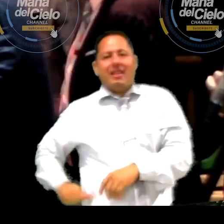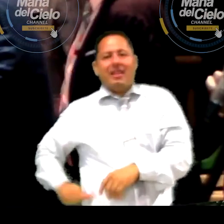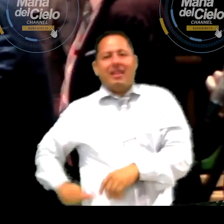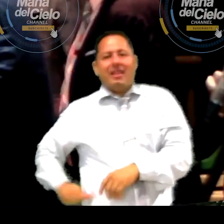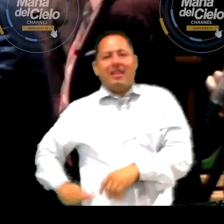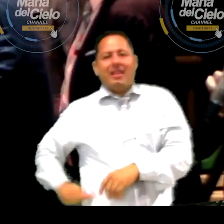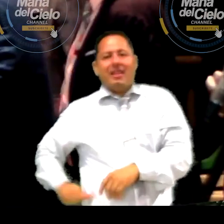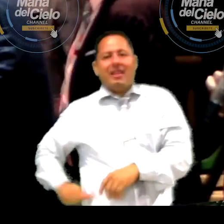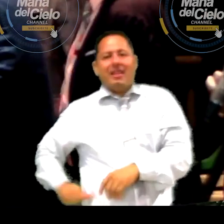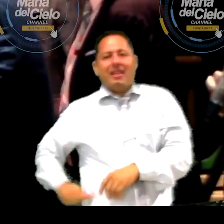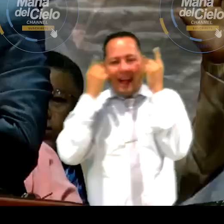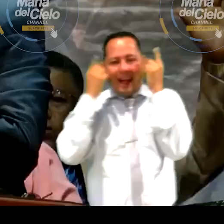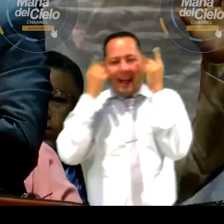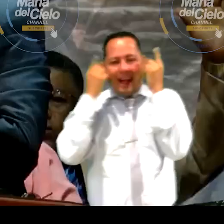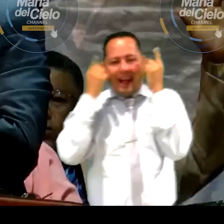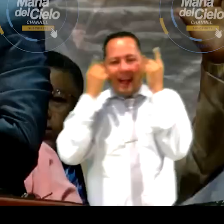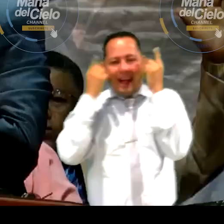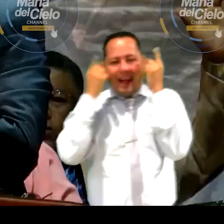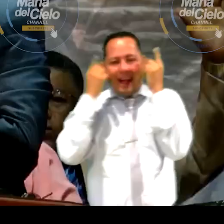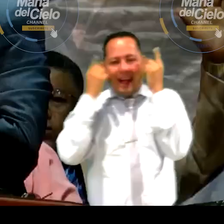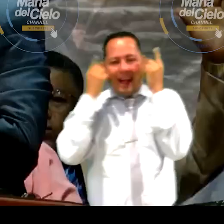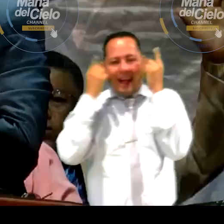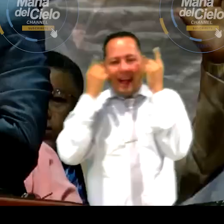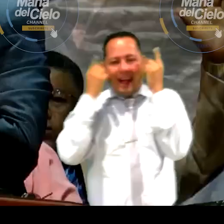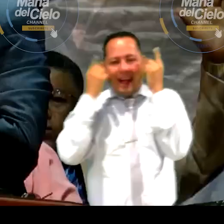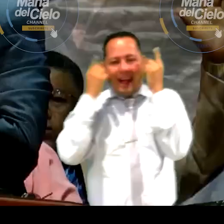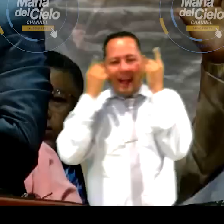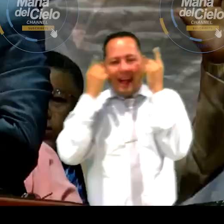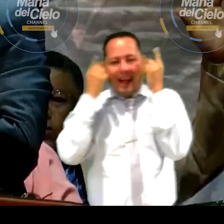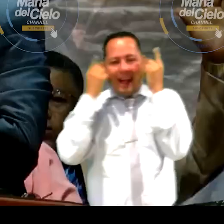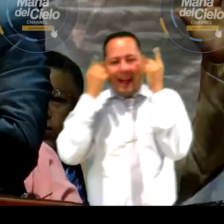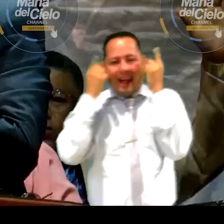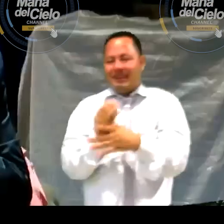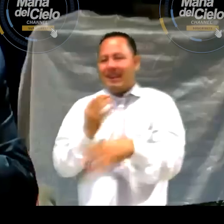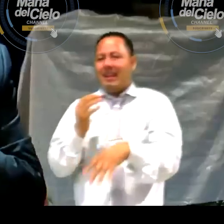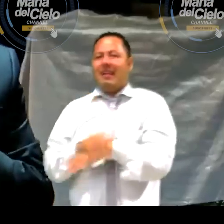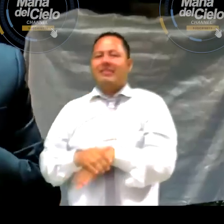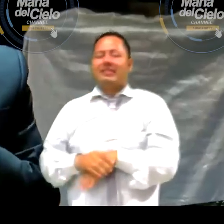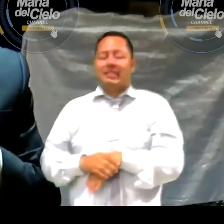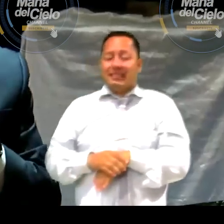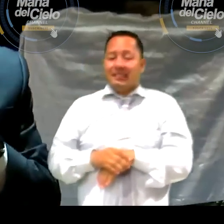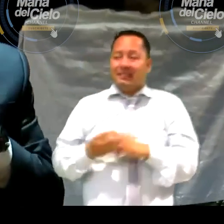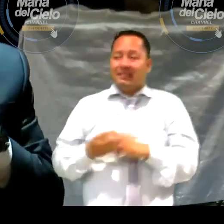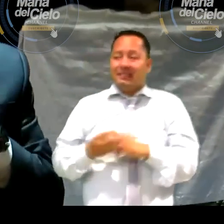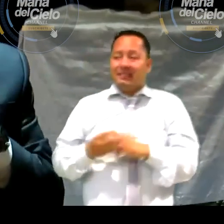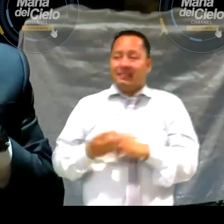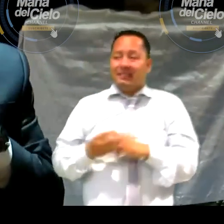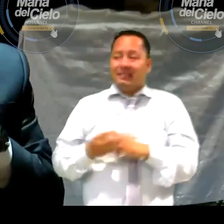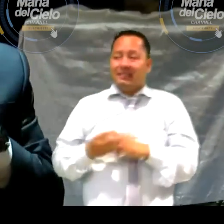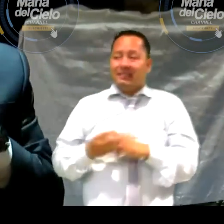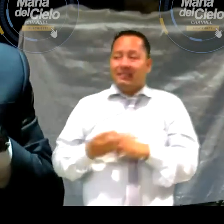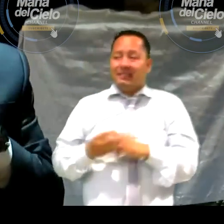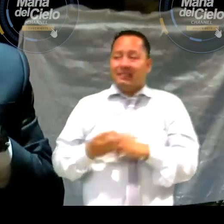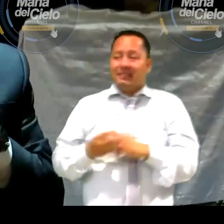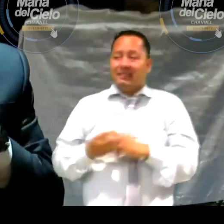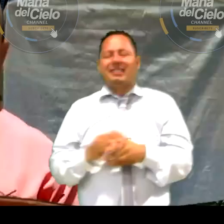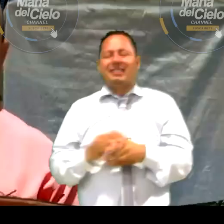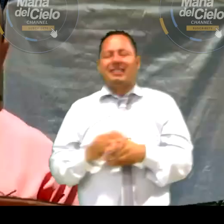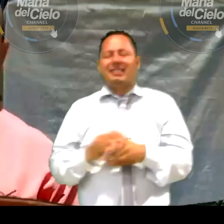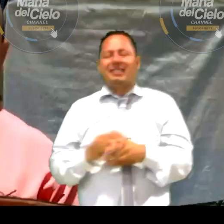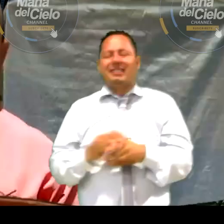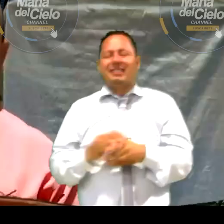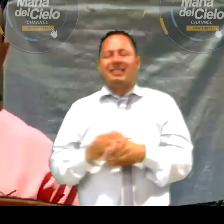creyendo esta noche. Las circunstancias no son nada agradables. Estoy viviendo